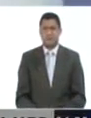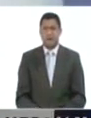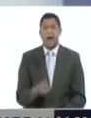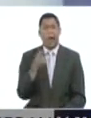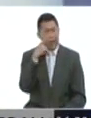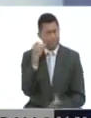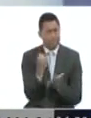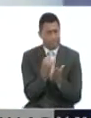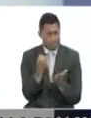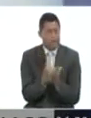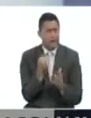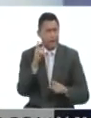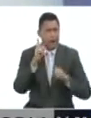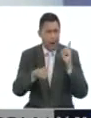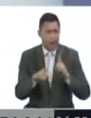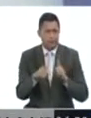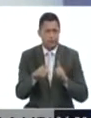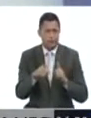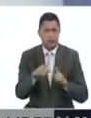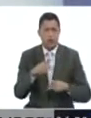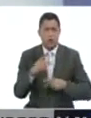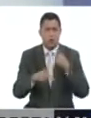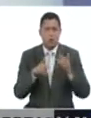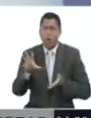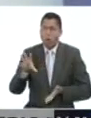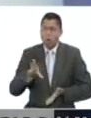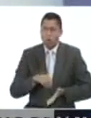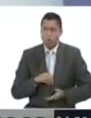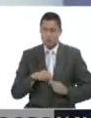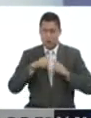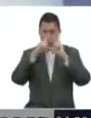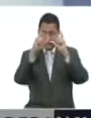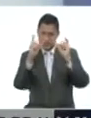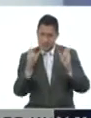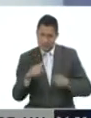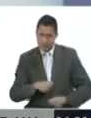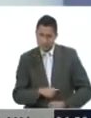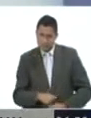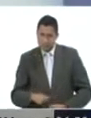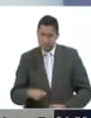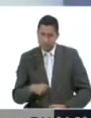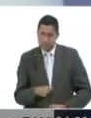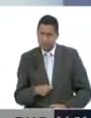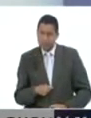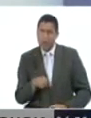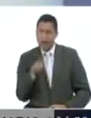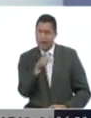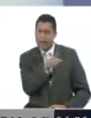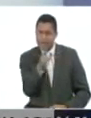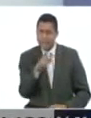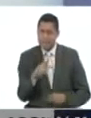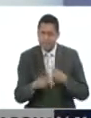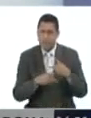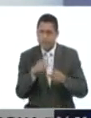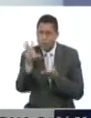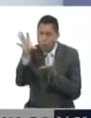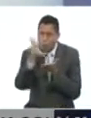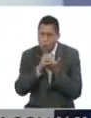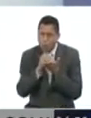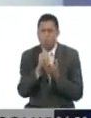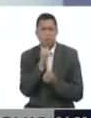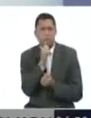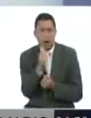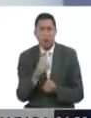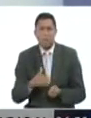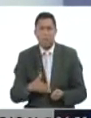determinado que de alguna manera influyen con los procesos absorcibles a nivel intestinal y de alguna forma ese proceso de absorción inadecuado